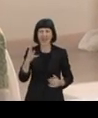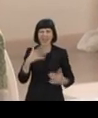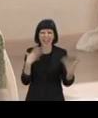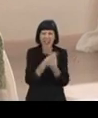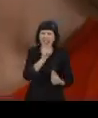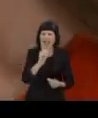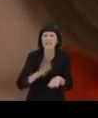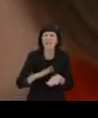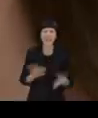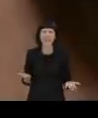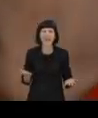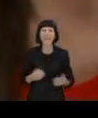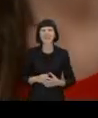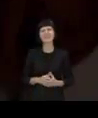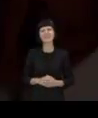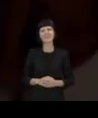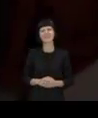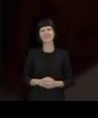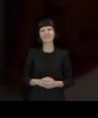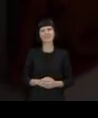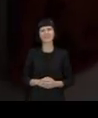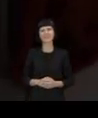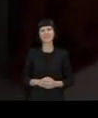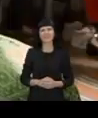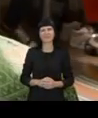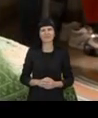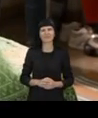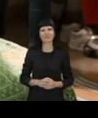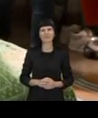pasamos genial! Te tenías que haber venido.